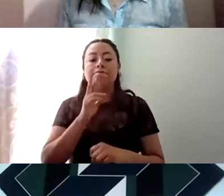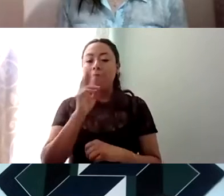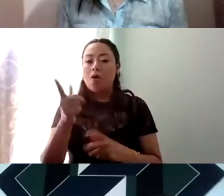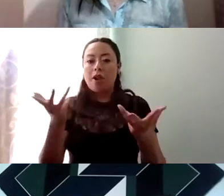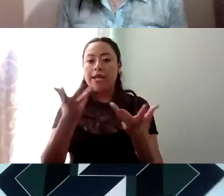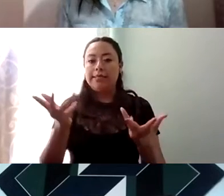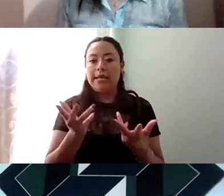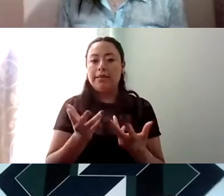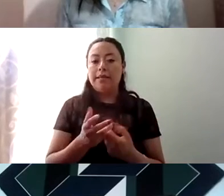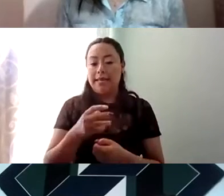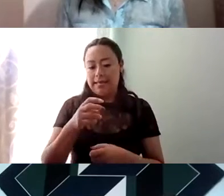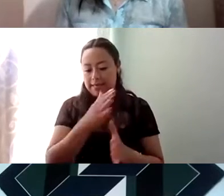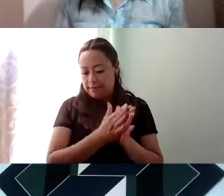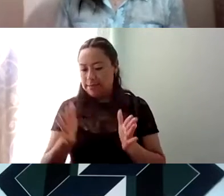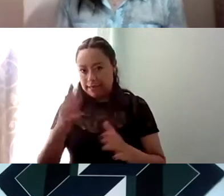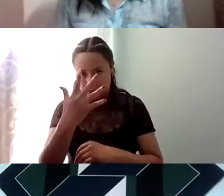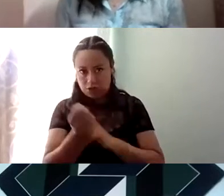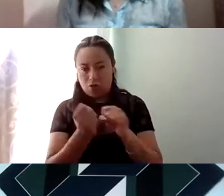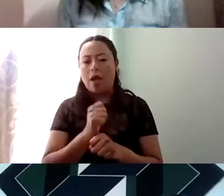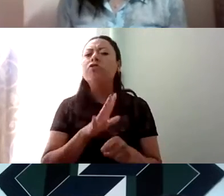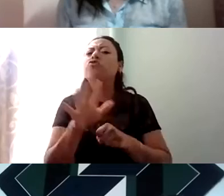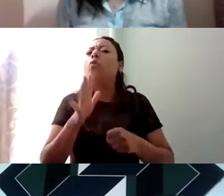años. Y